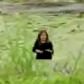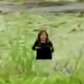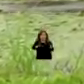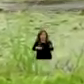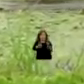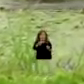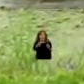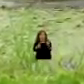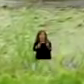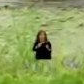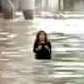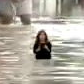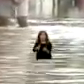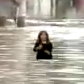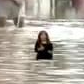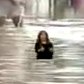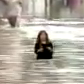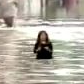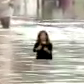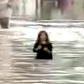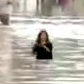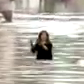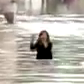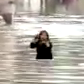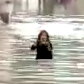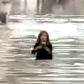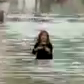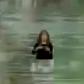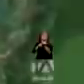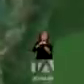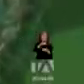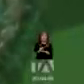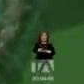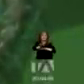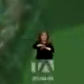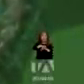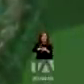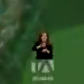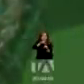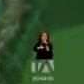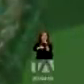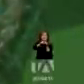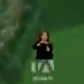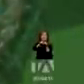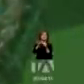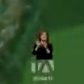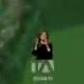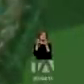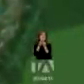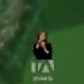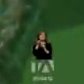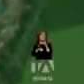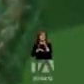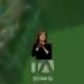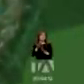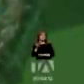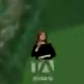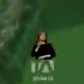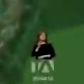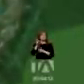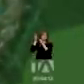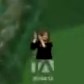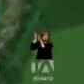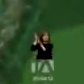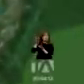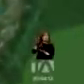miles de hectáreas de cultivo perdidas y familias enteras damnificadas. Esmeraldas, Guayas, El Oro y en la Sierra Santo Domingo de los